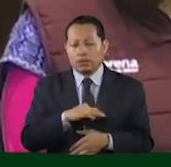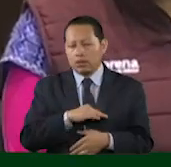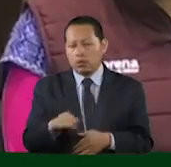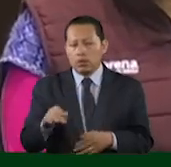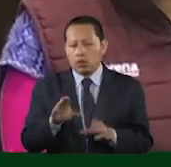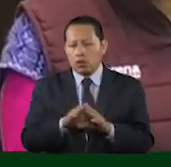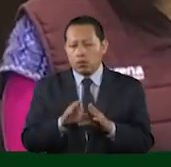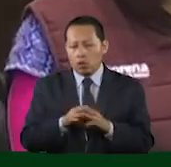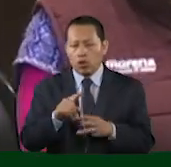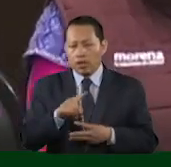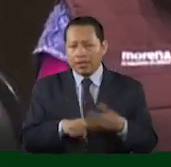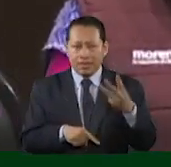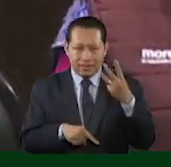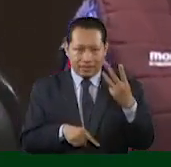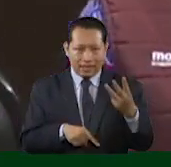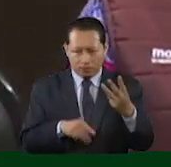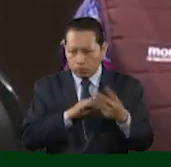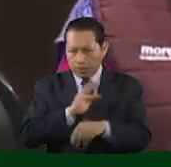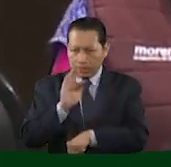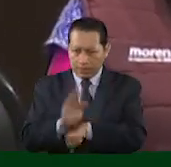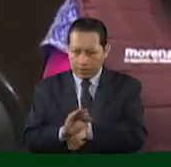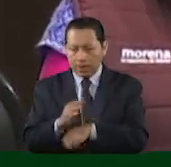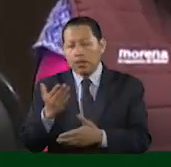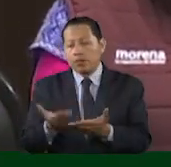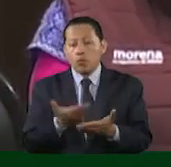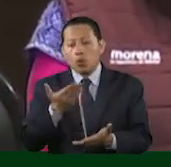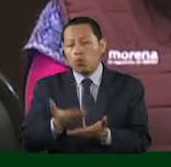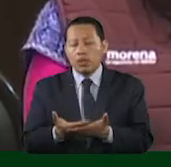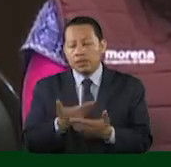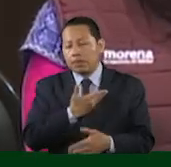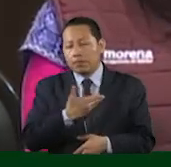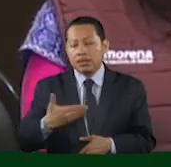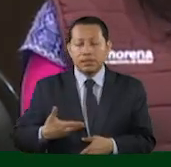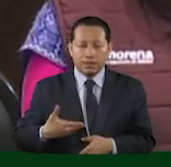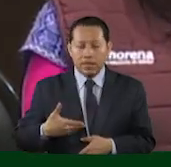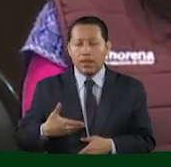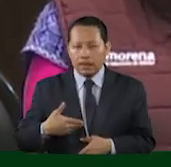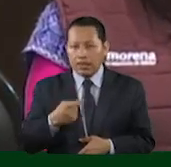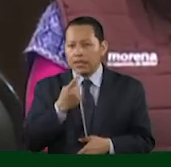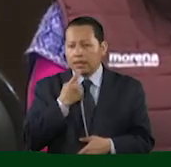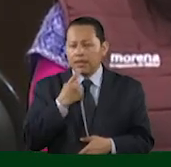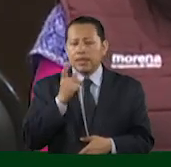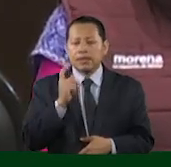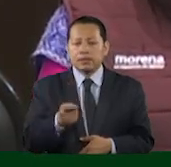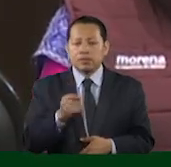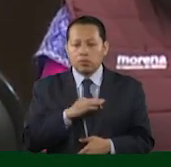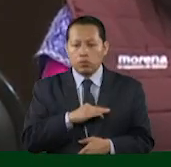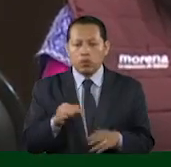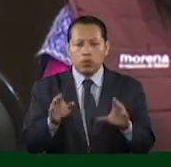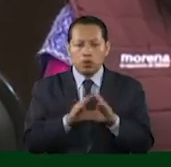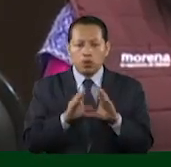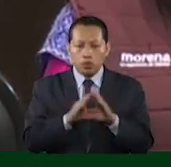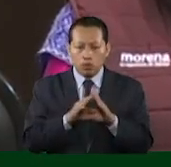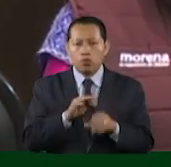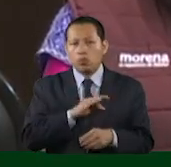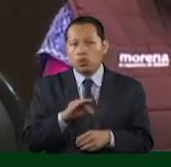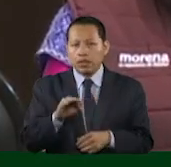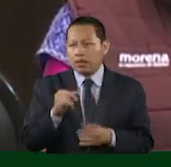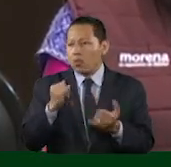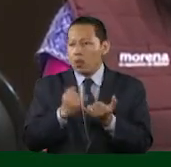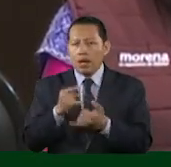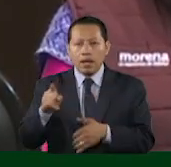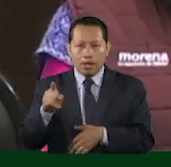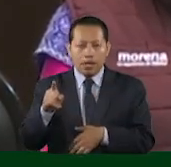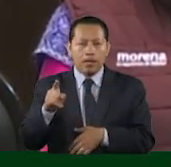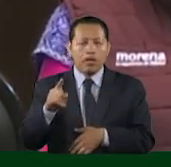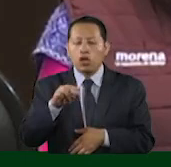los tres poderes del Estado. La propuesta del presidente López Obrador, la adhesión de la ministra Norma Piña